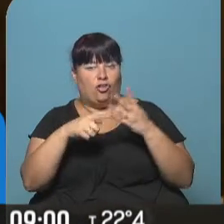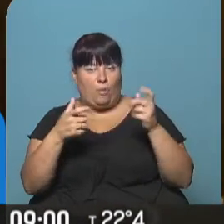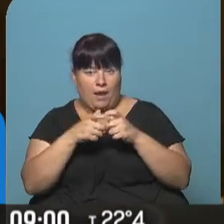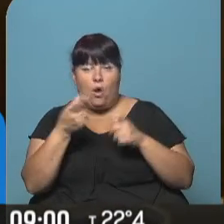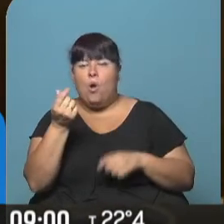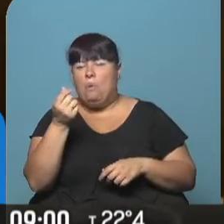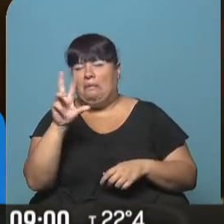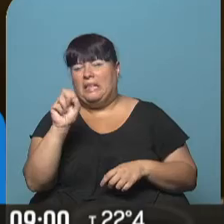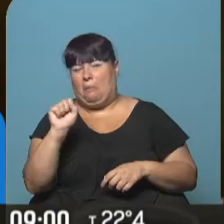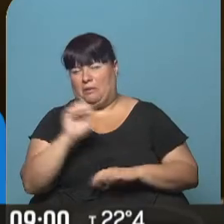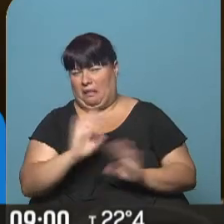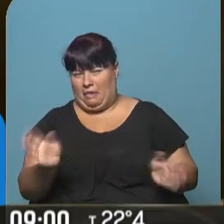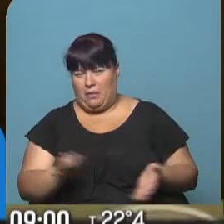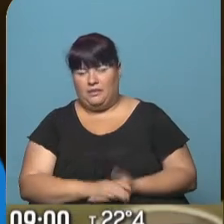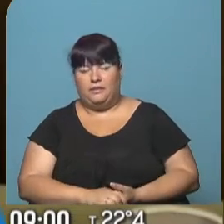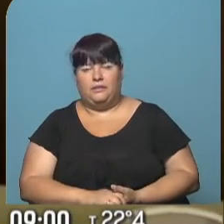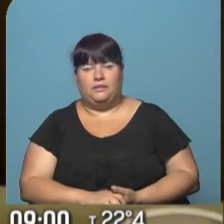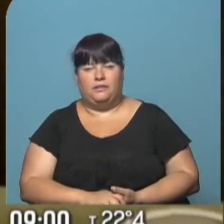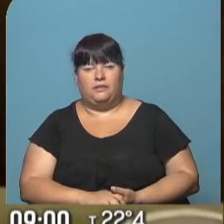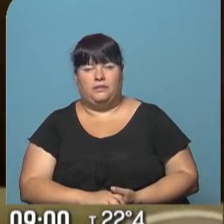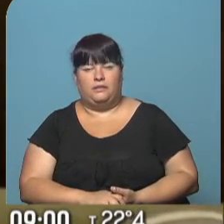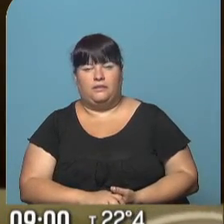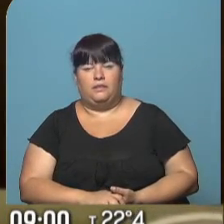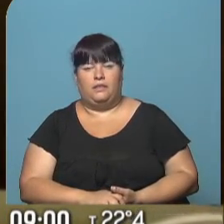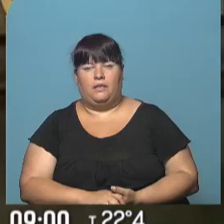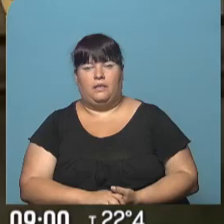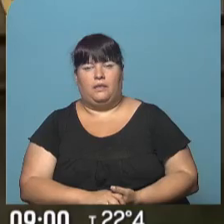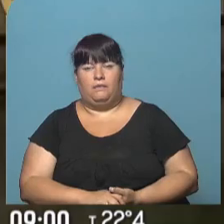con un valor de tan solo 30 pesos. Tres veces Capicúa. Parece un chiste. Ya no